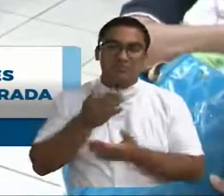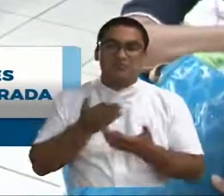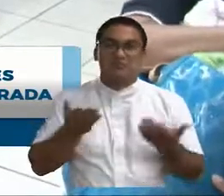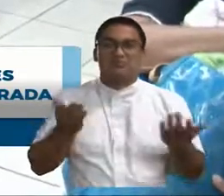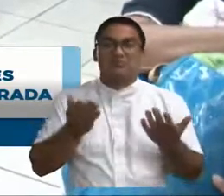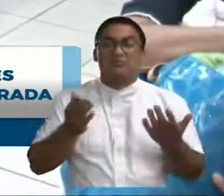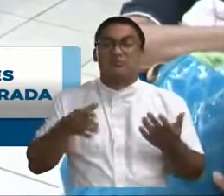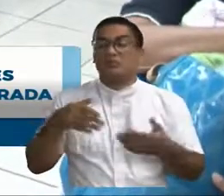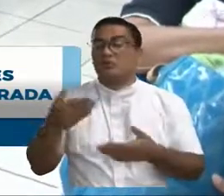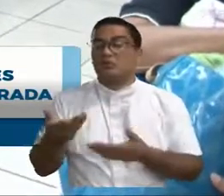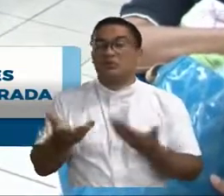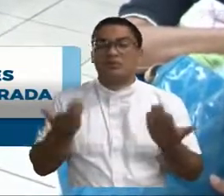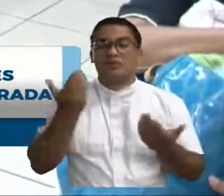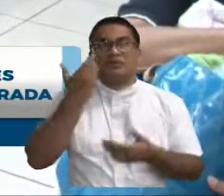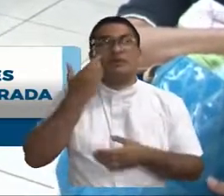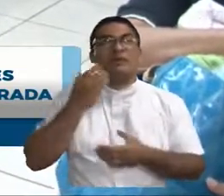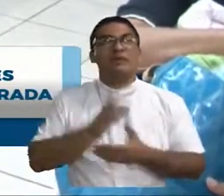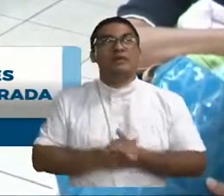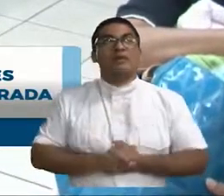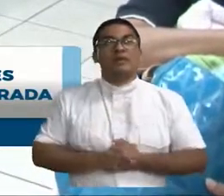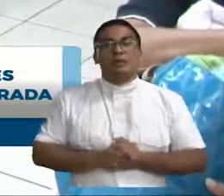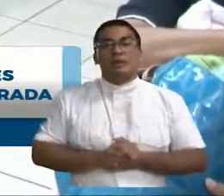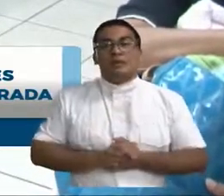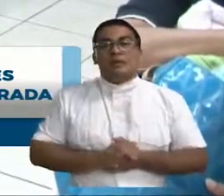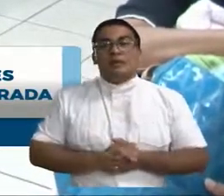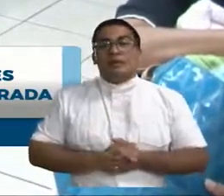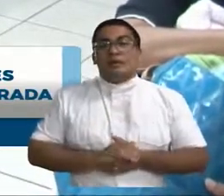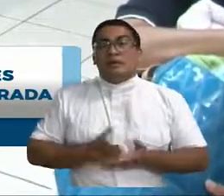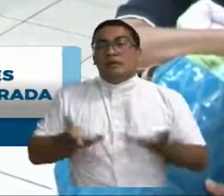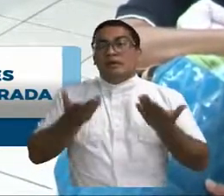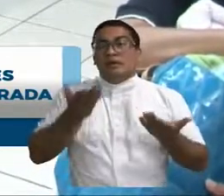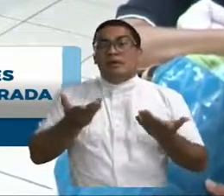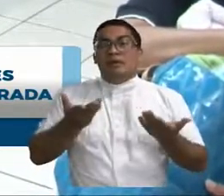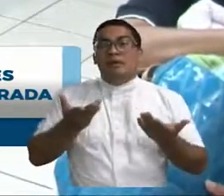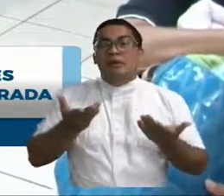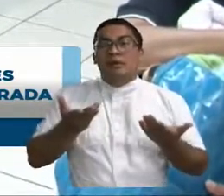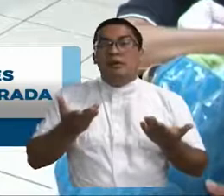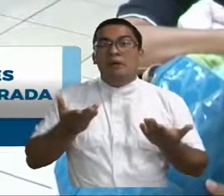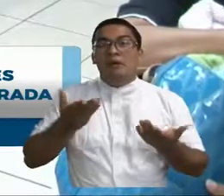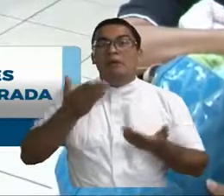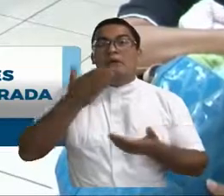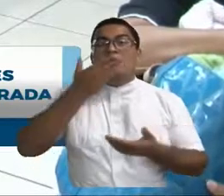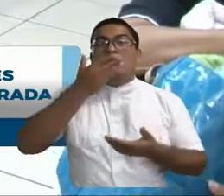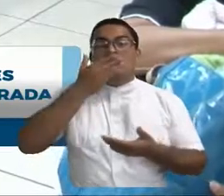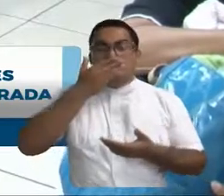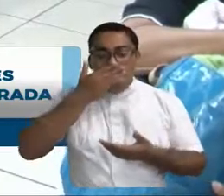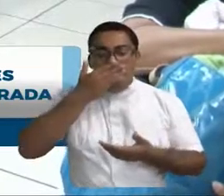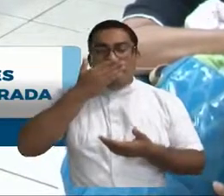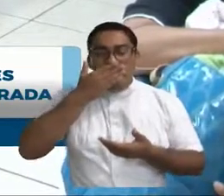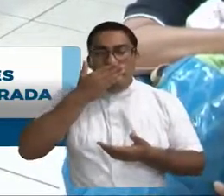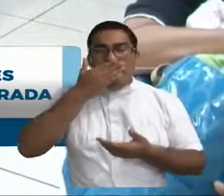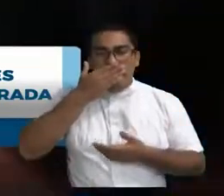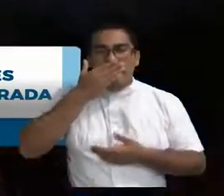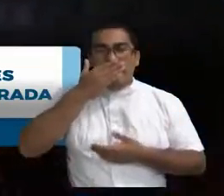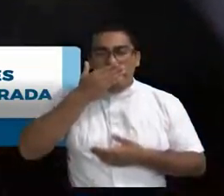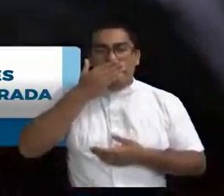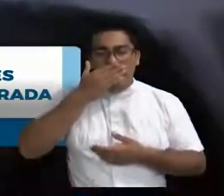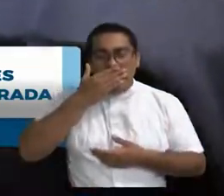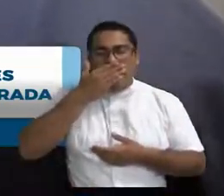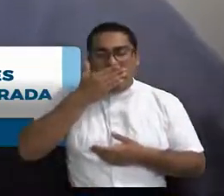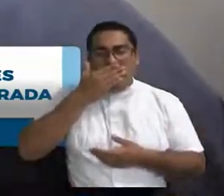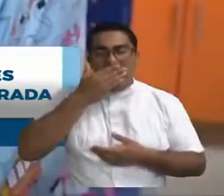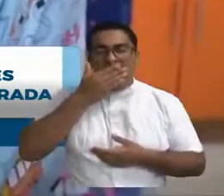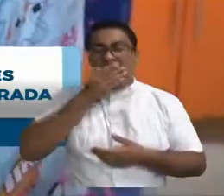esas? Las enfermedades respiratorias más frecuentes, como bien lo mencionaba antes, son las causadas por los virus. Hasta